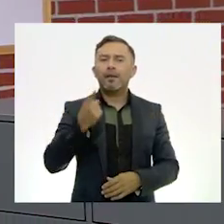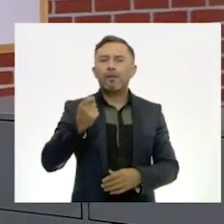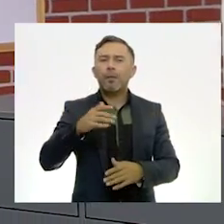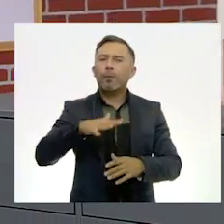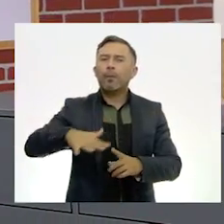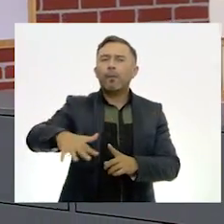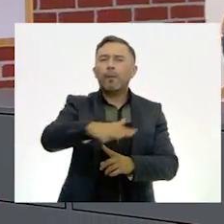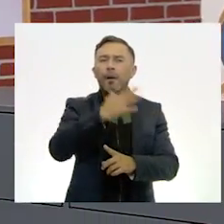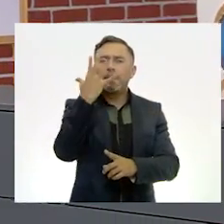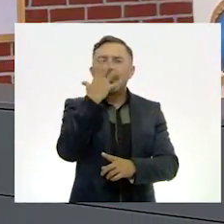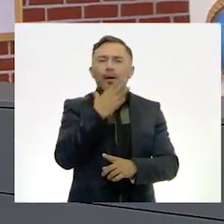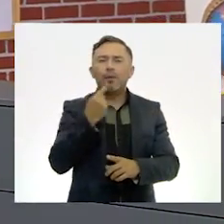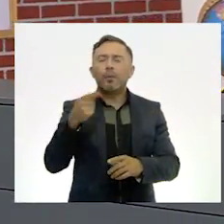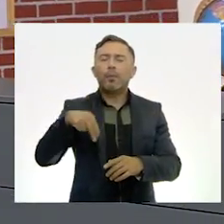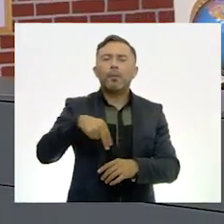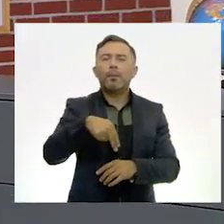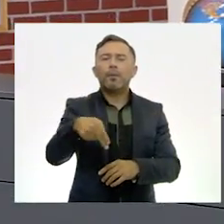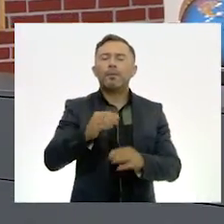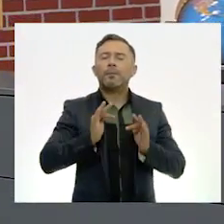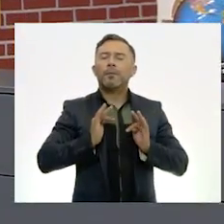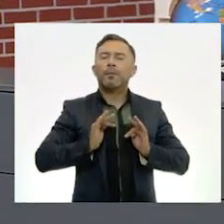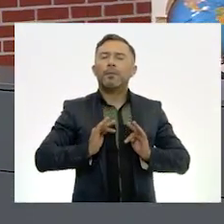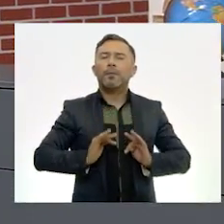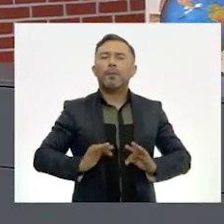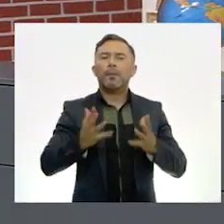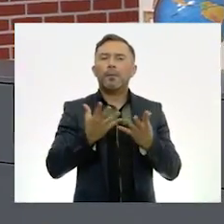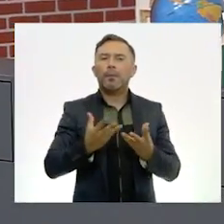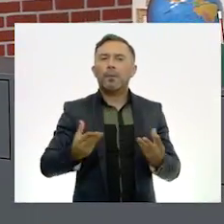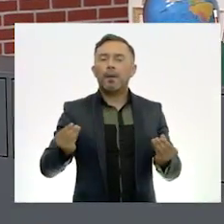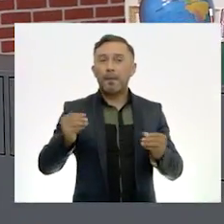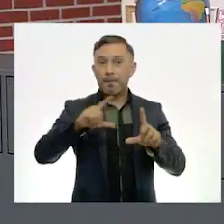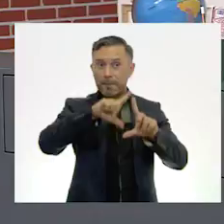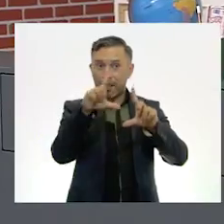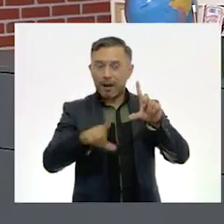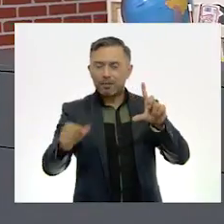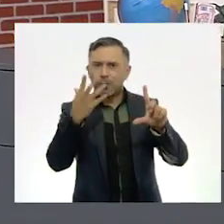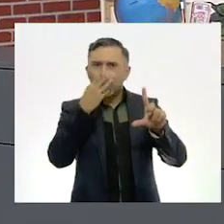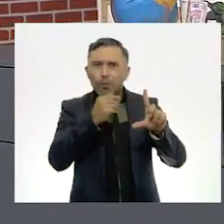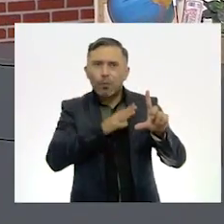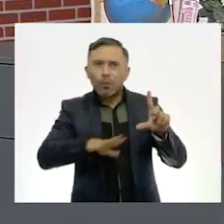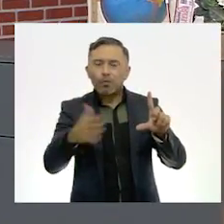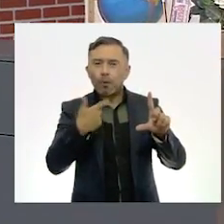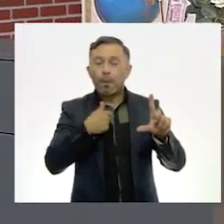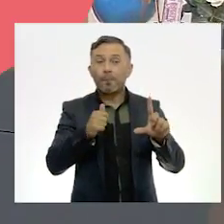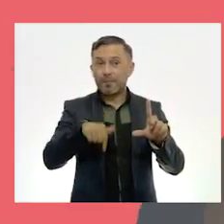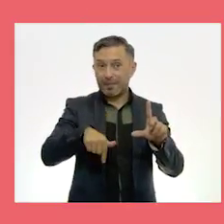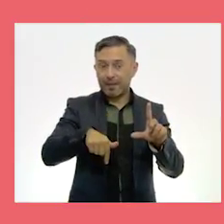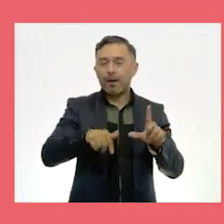tranquilidad. Continuemos conociendo nuestro asombroso país en Aprendiendo a Amar a México.